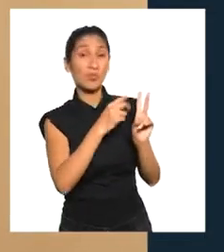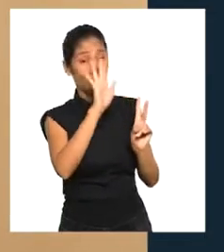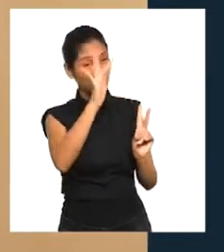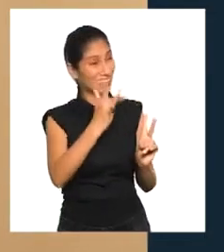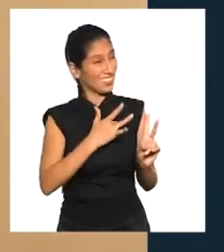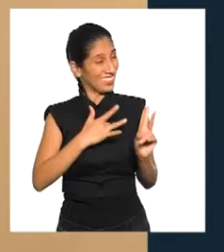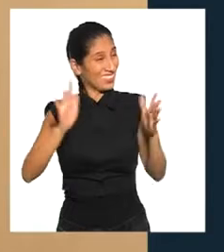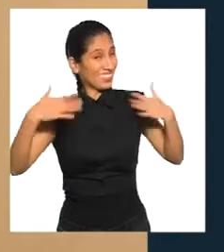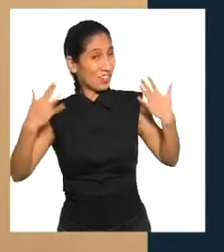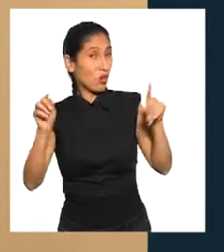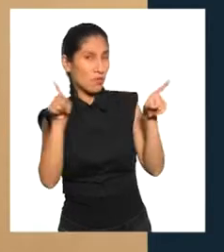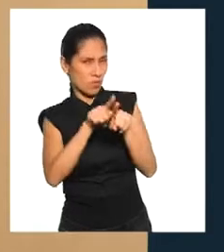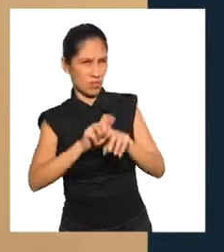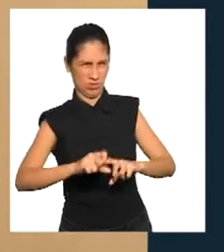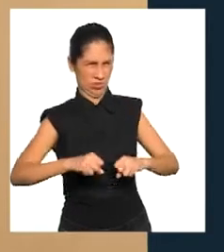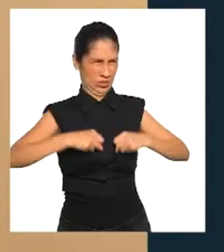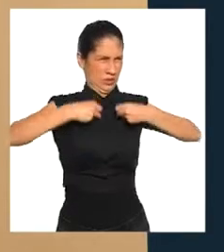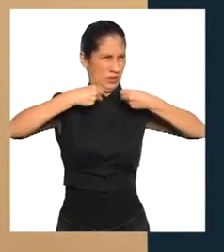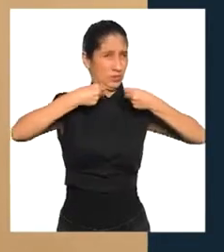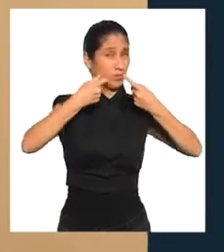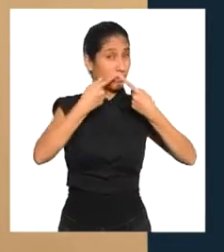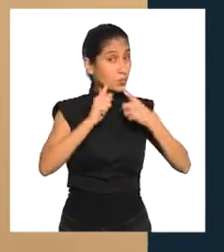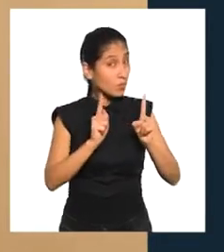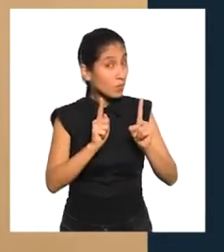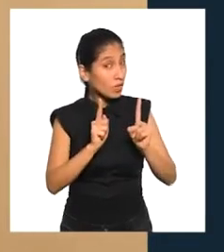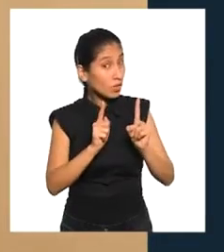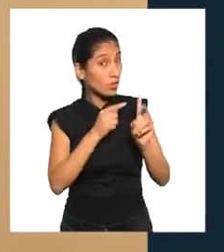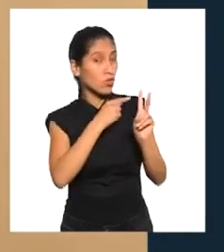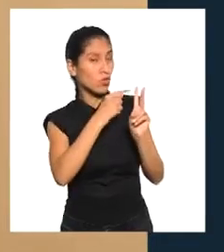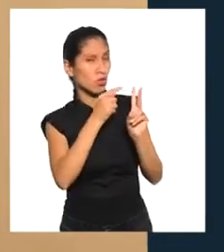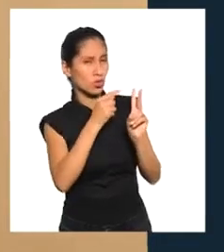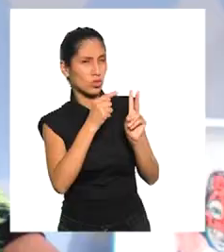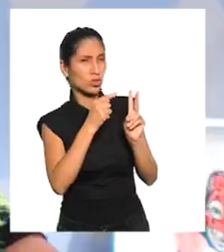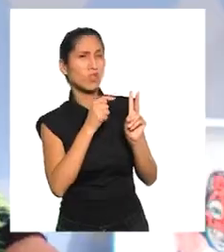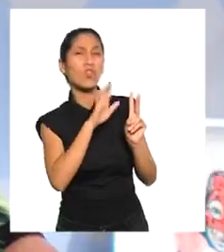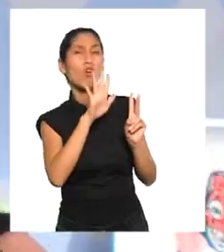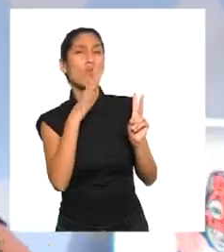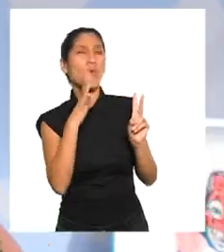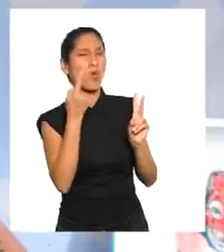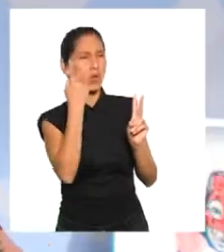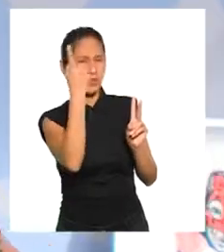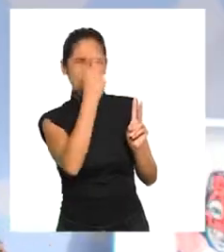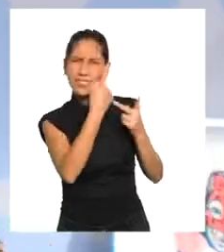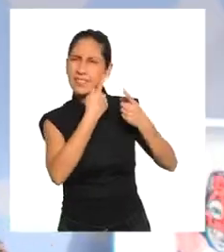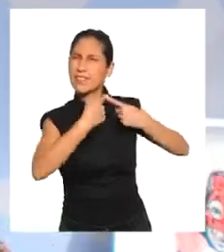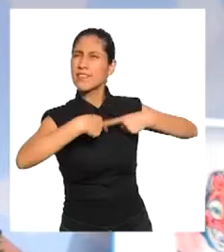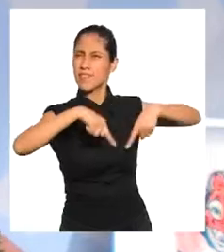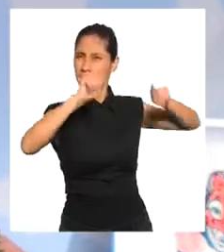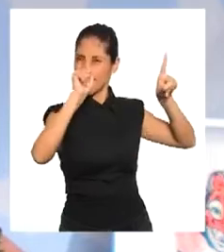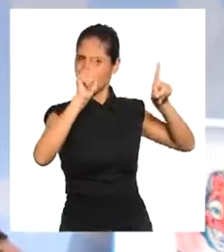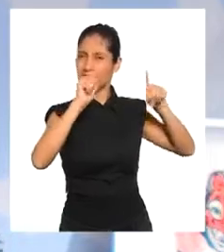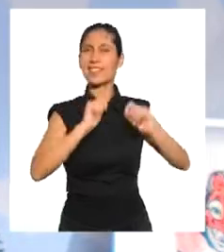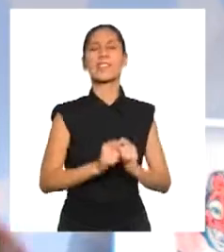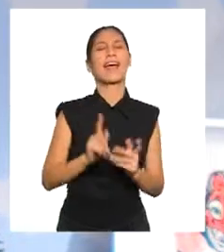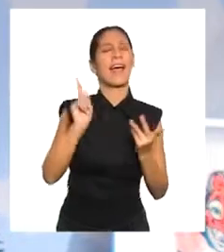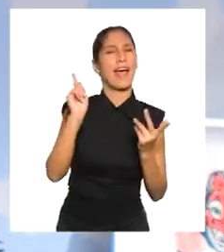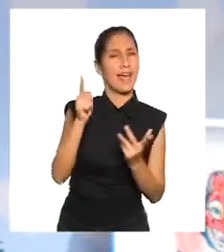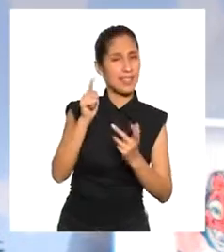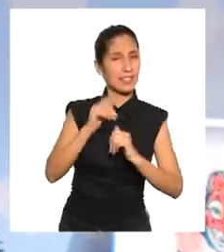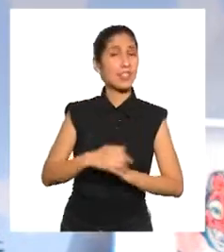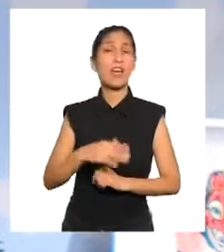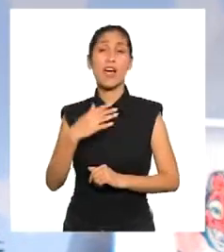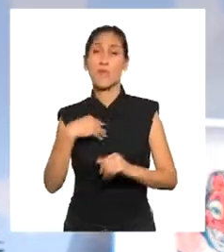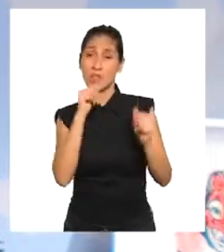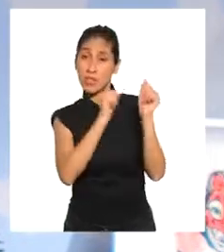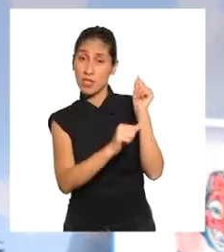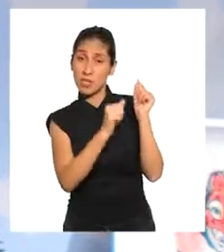alegría o ira, pero demostrarlo de manera diferente. Eso tiene mucho sentido. Lo veo a